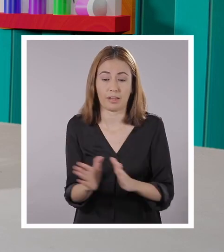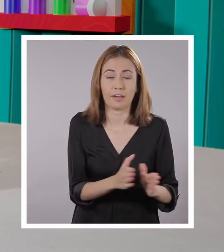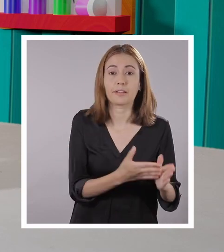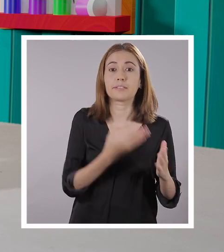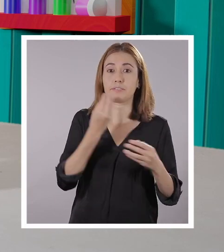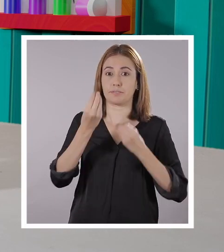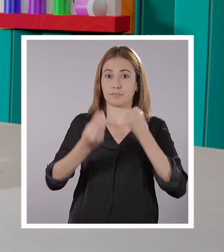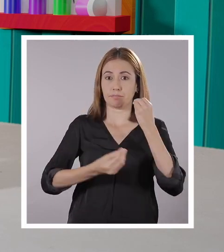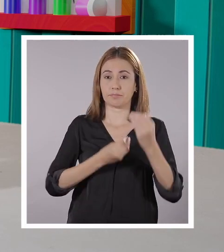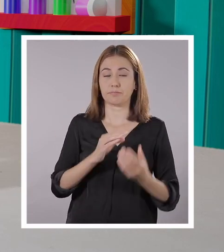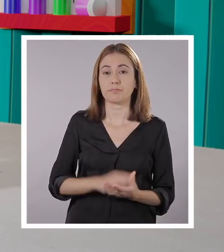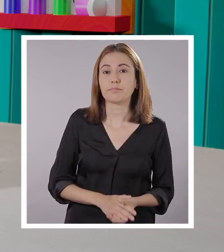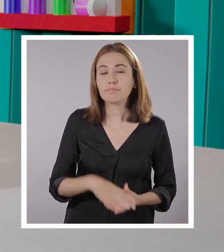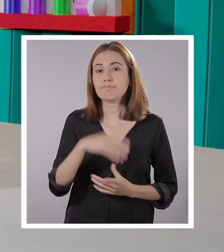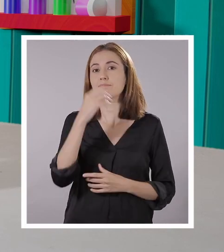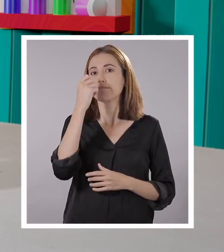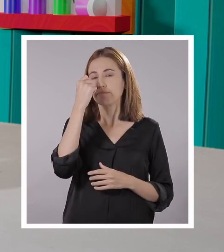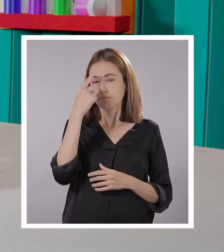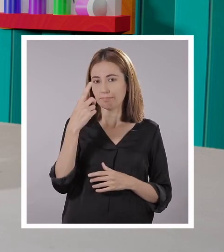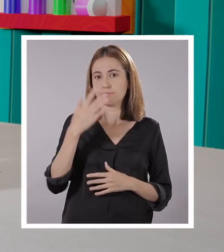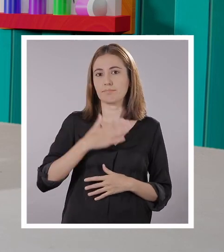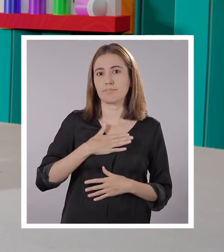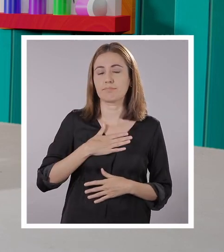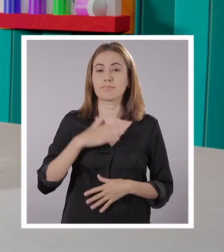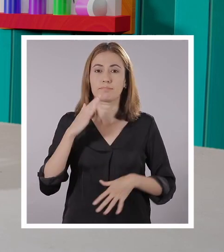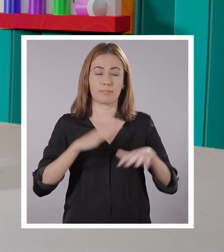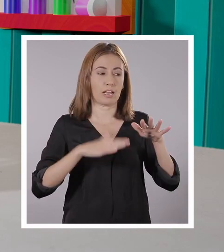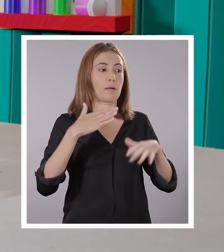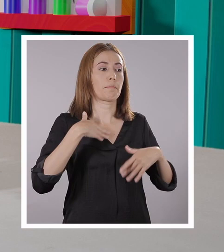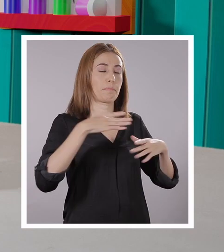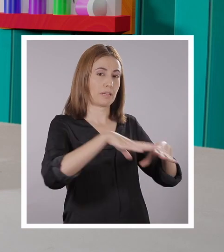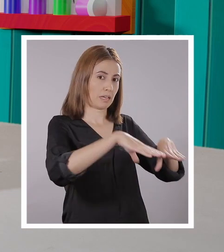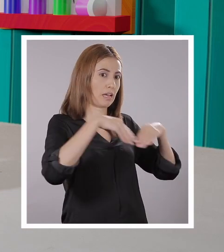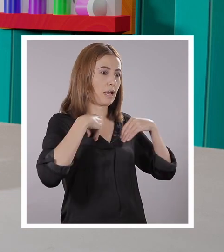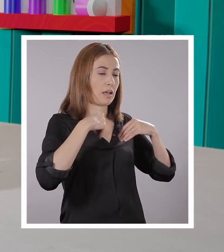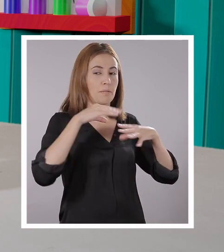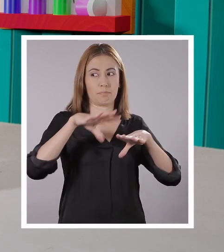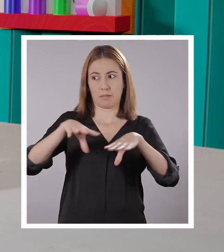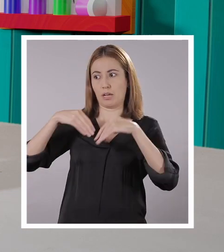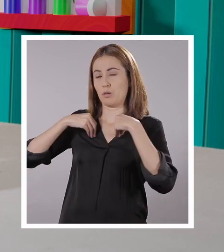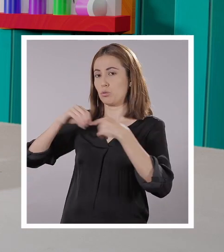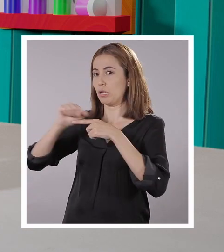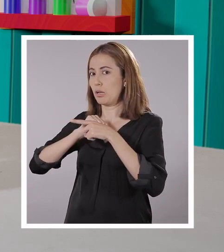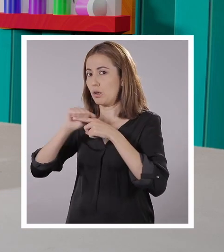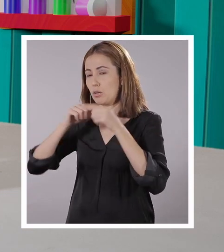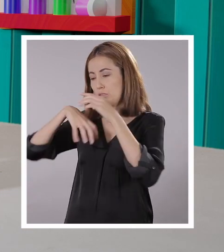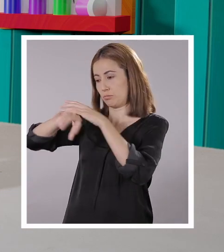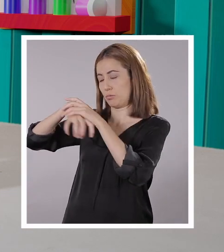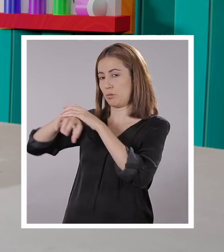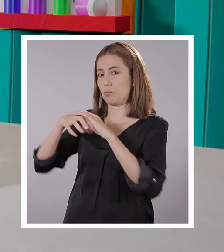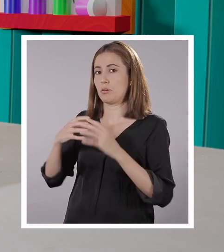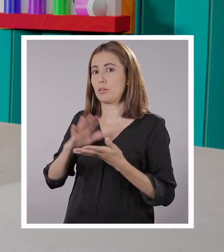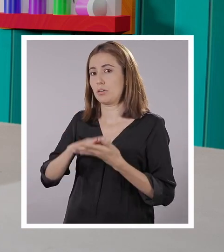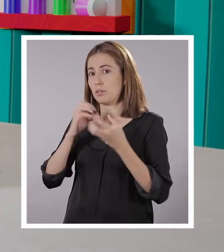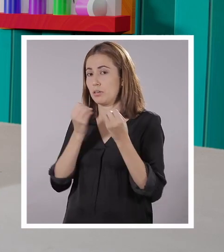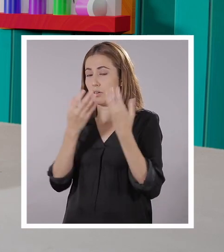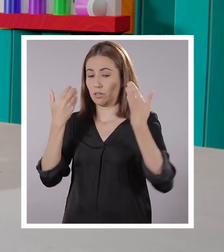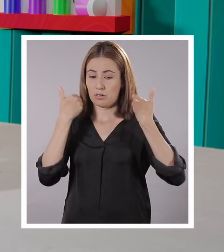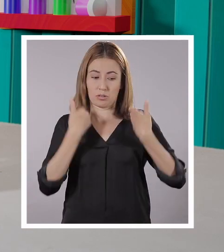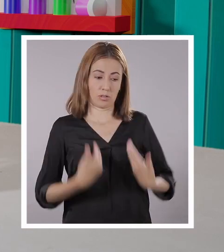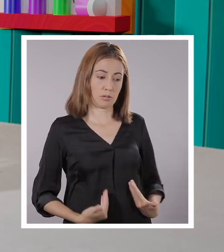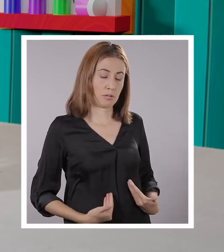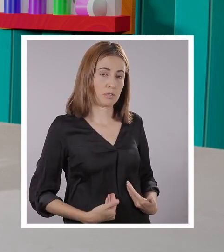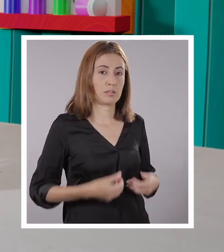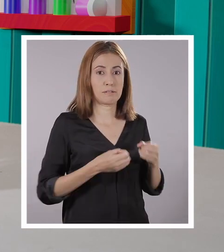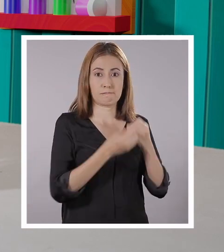practiques. Además, es un juego divertido para aprender los patrones. Ah, sí, sí, aparte nos ayuda muchísimo en la agilidad mental. Uh-huh. Y